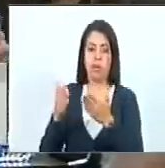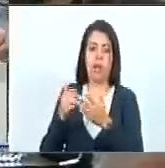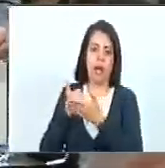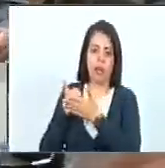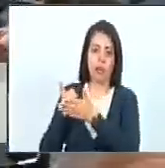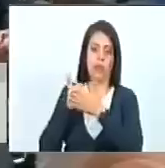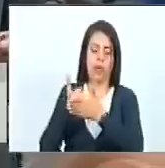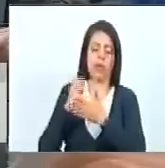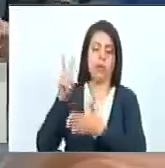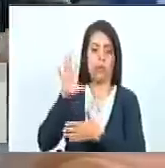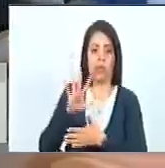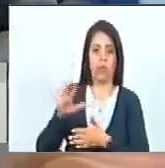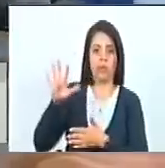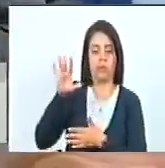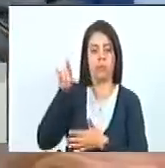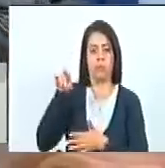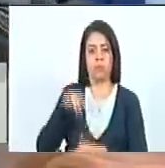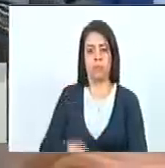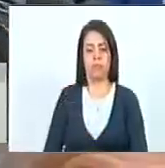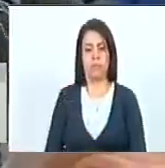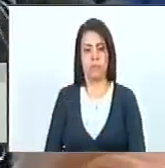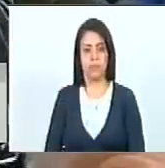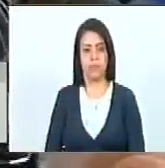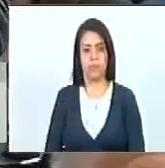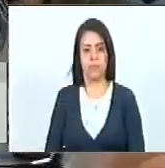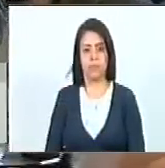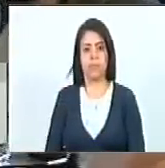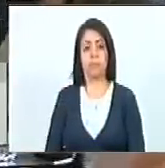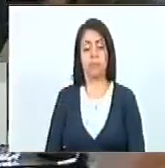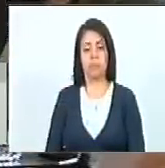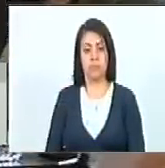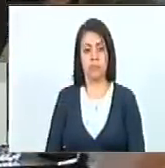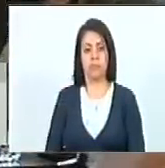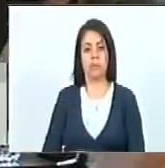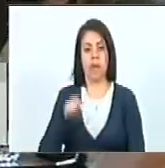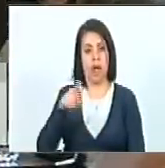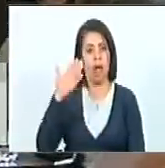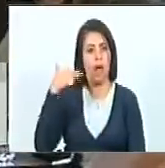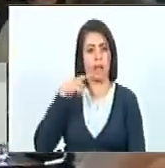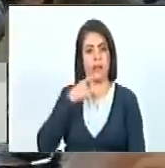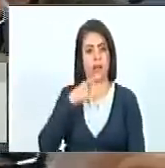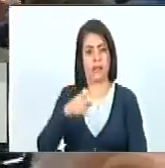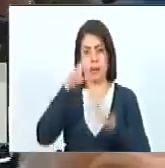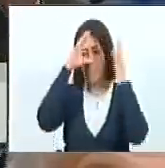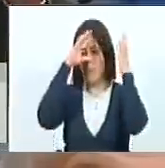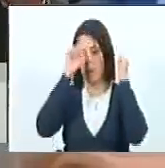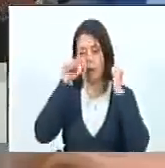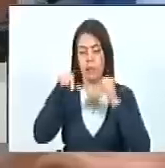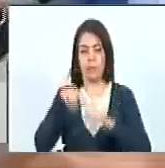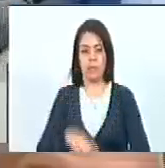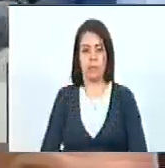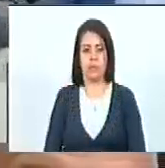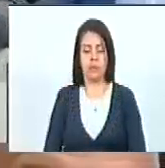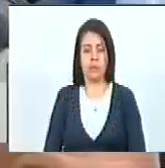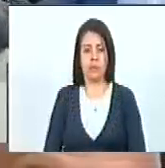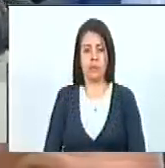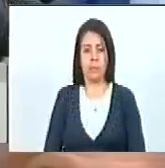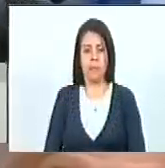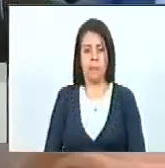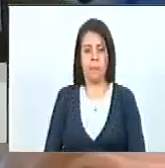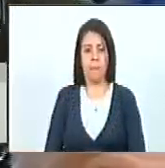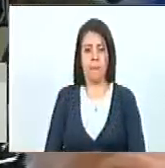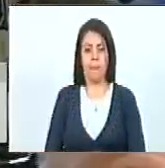mano solidaria con el pueblo venezolano. Y afirmaba yo en esa oportunidad al embajador que